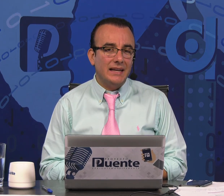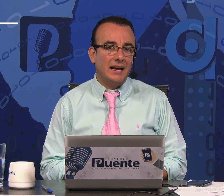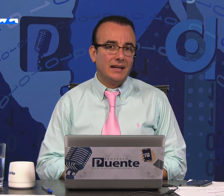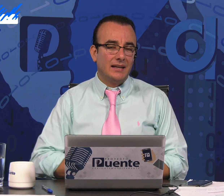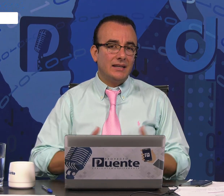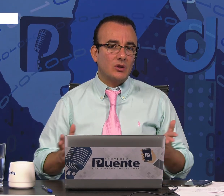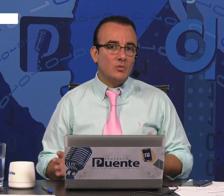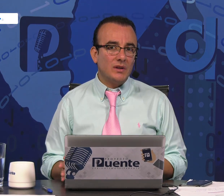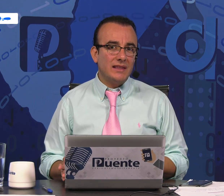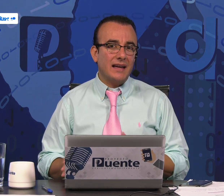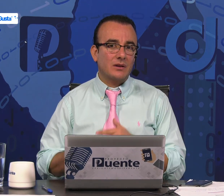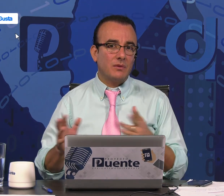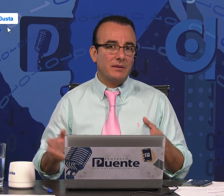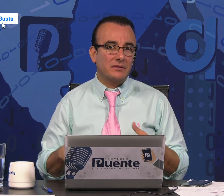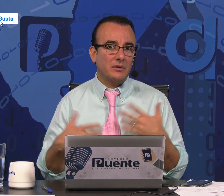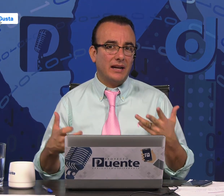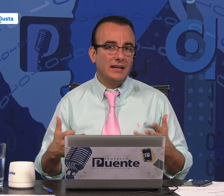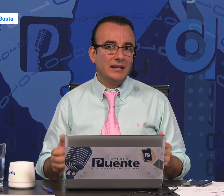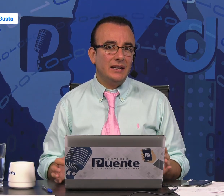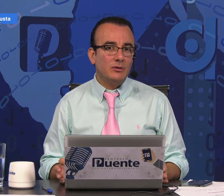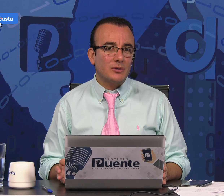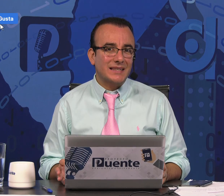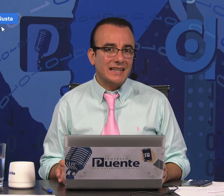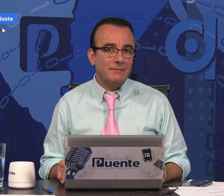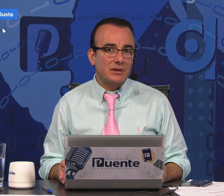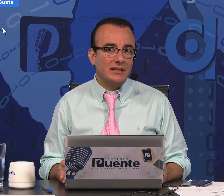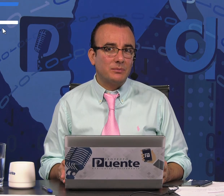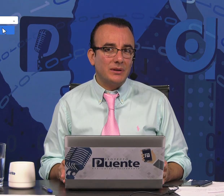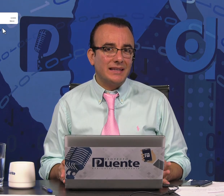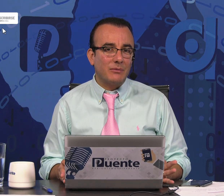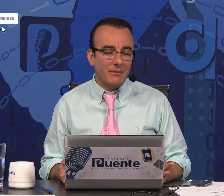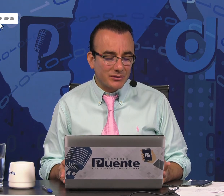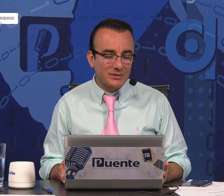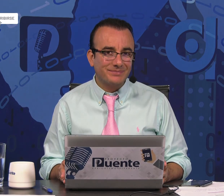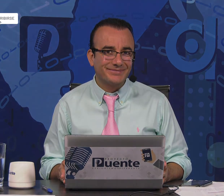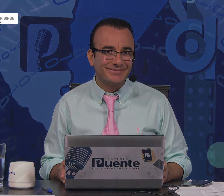tu familia, en tu comunidad como persona y mucho más aquí en Proyecto Puente. Volvemos.